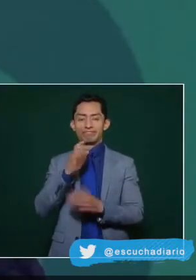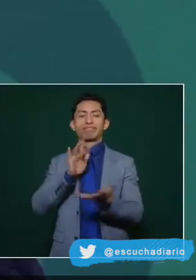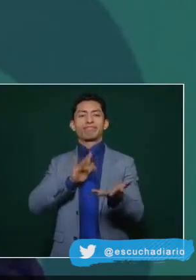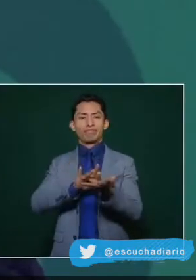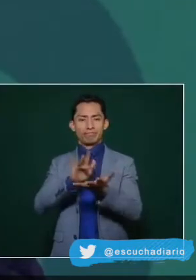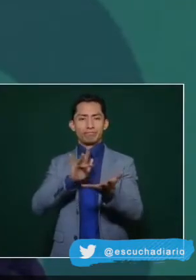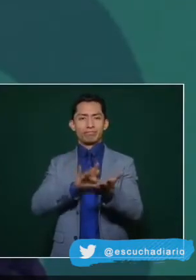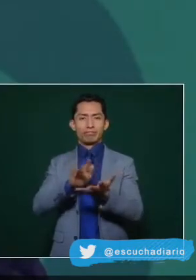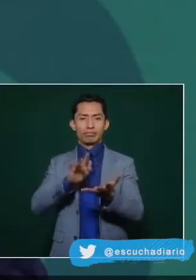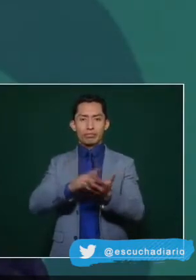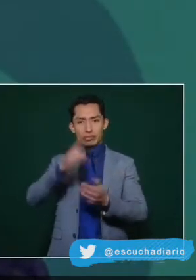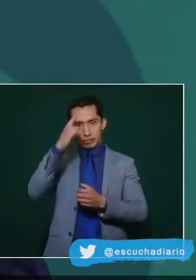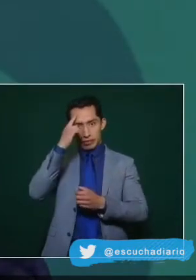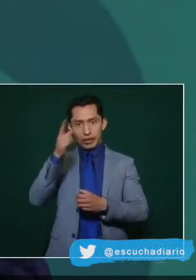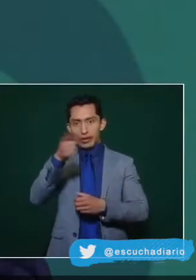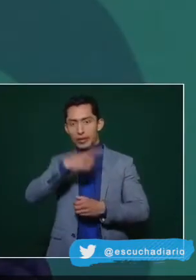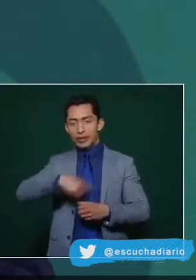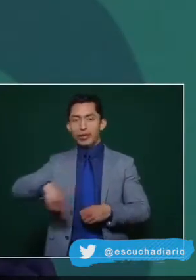países del mundo.